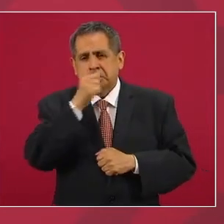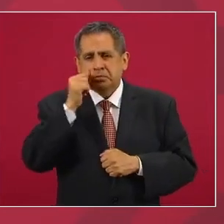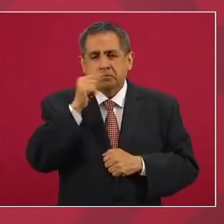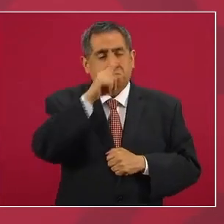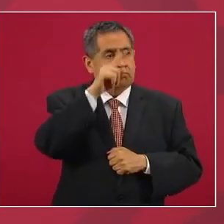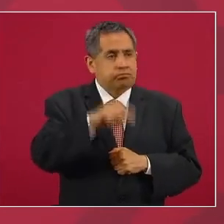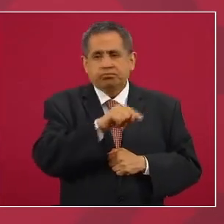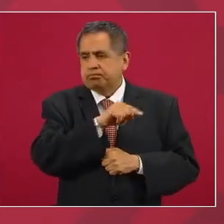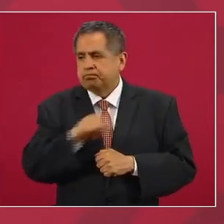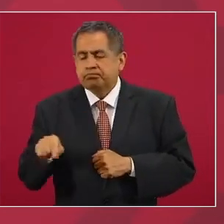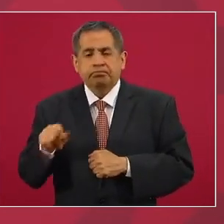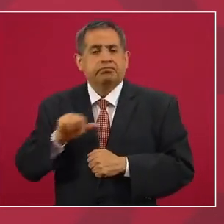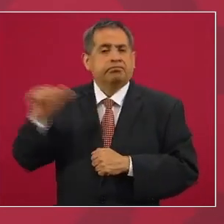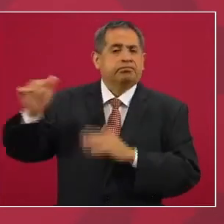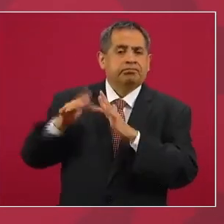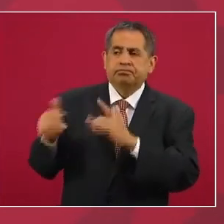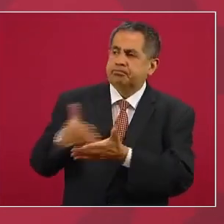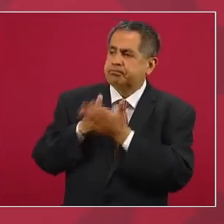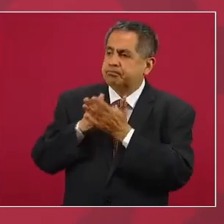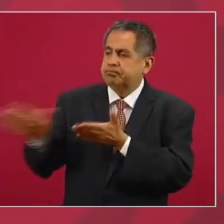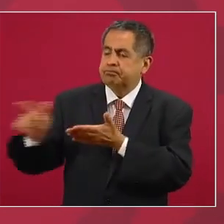expulsado a los extranjeros